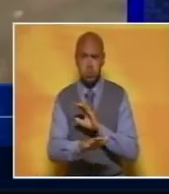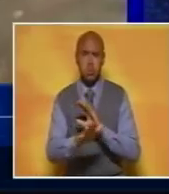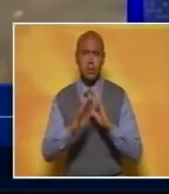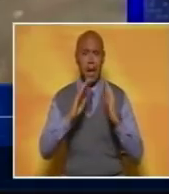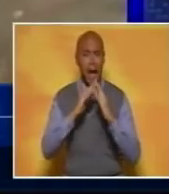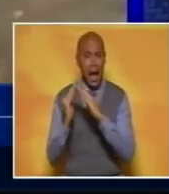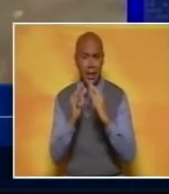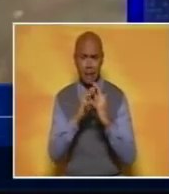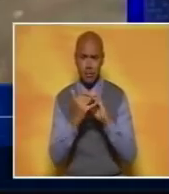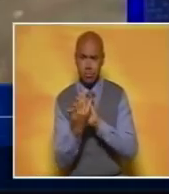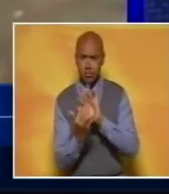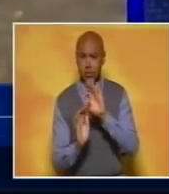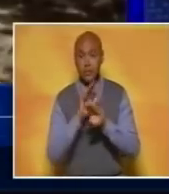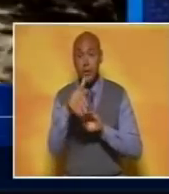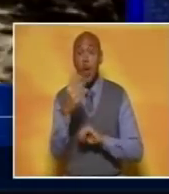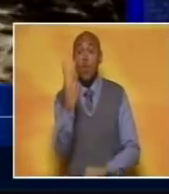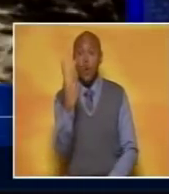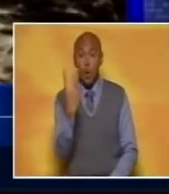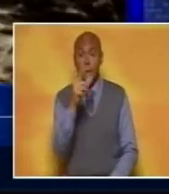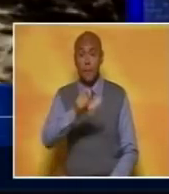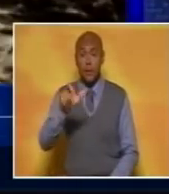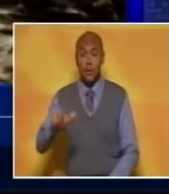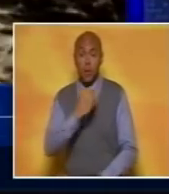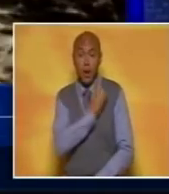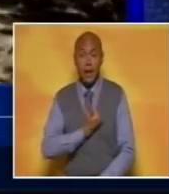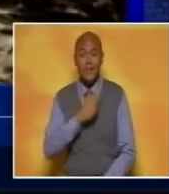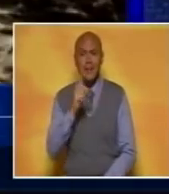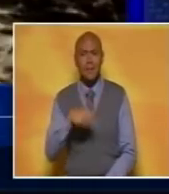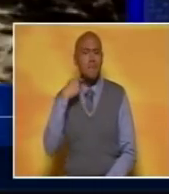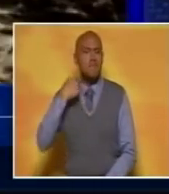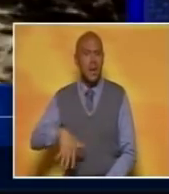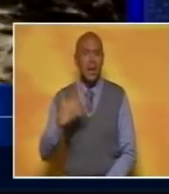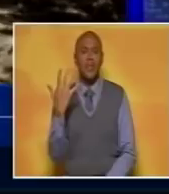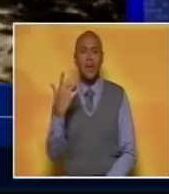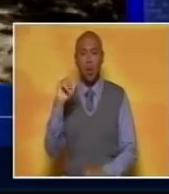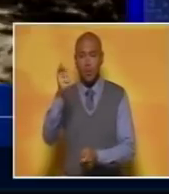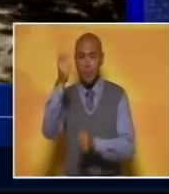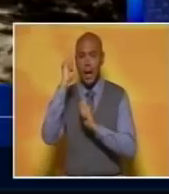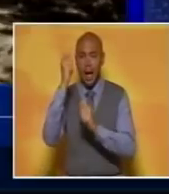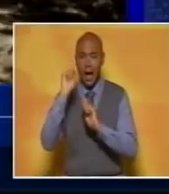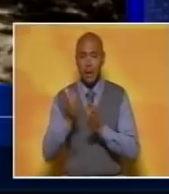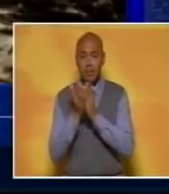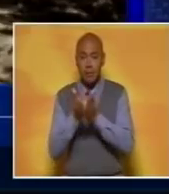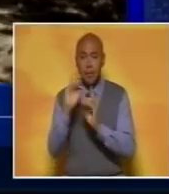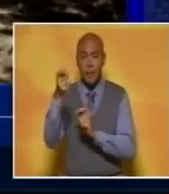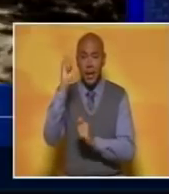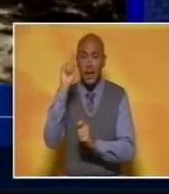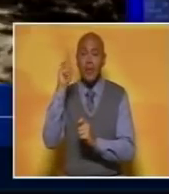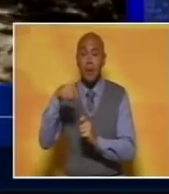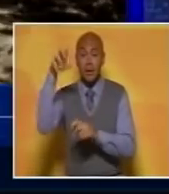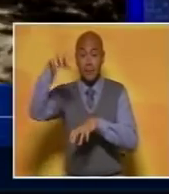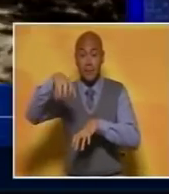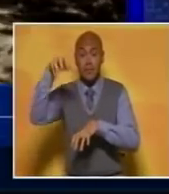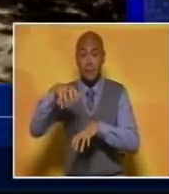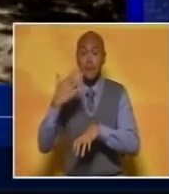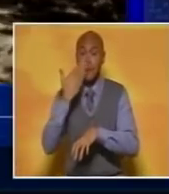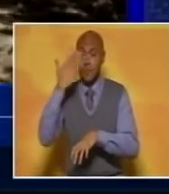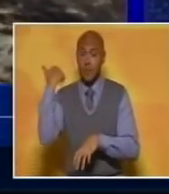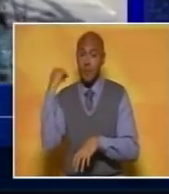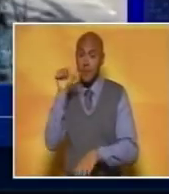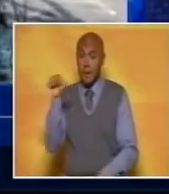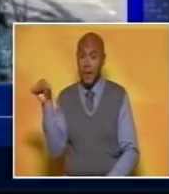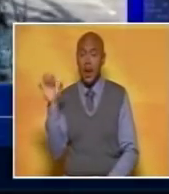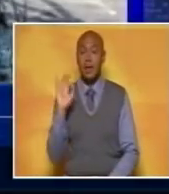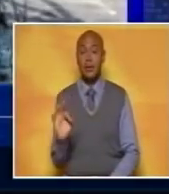2 heridos leves y se perdieron totalmente enseres y equipos para la pesca, luego de las intensas lluvias registradas la semana